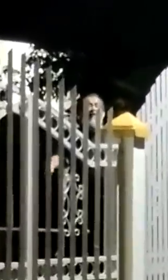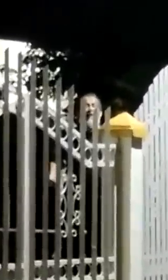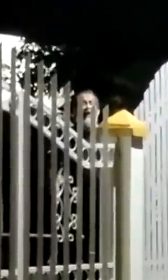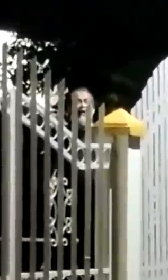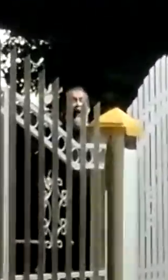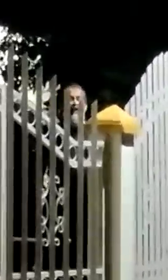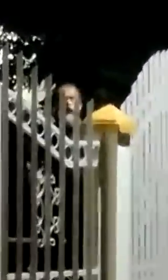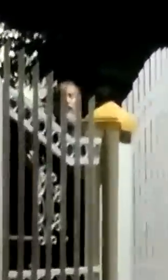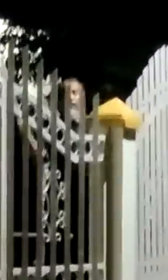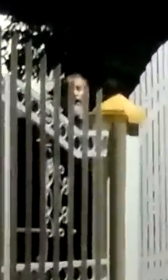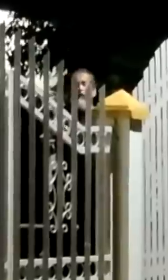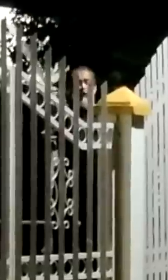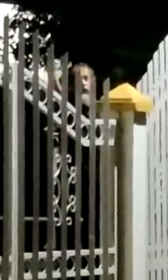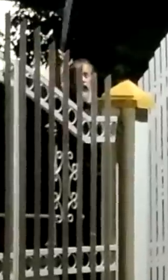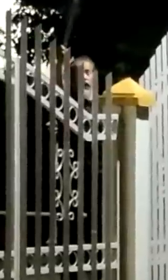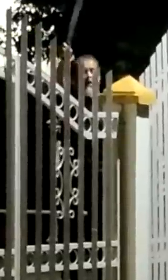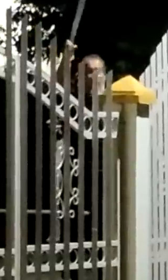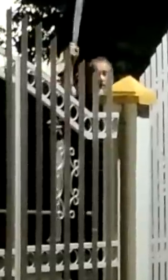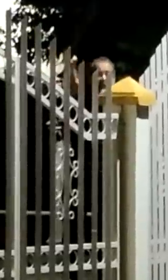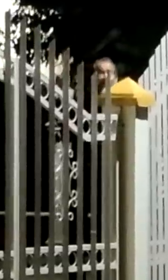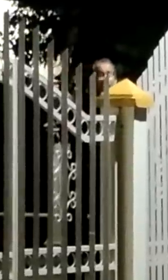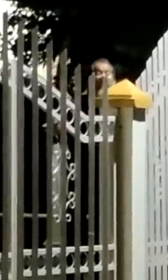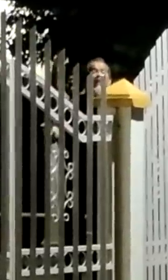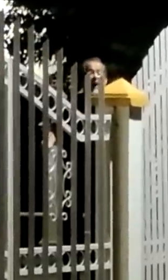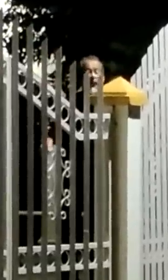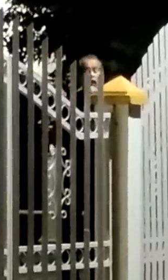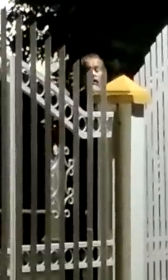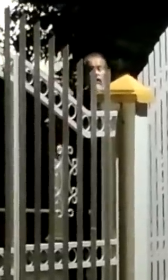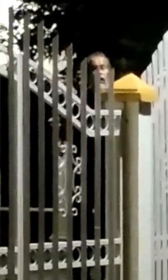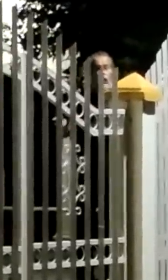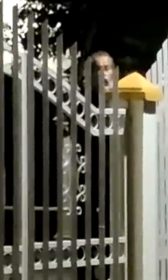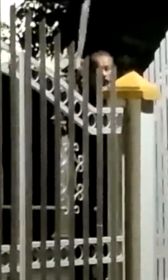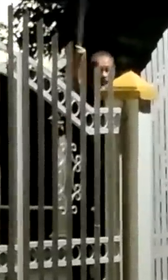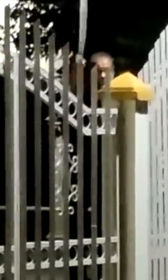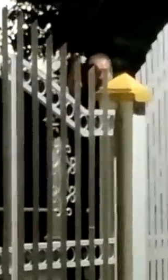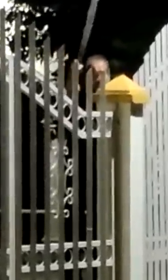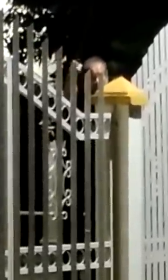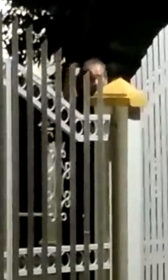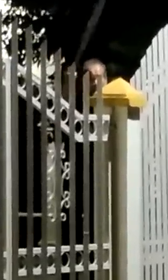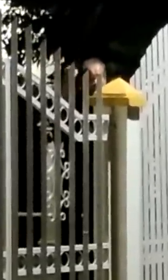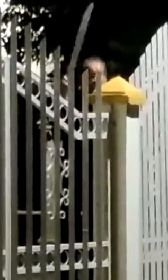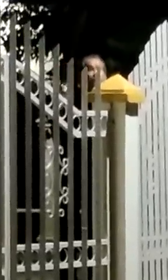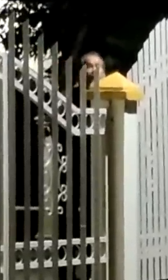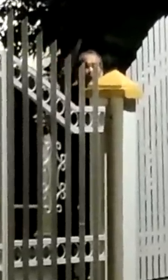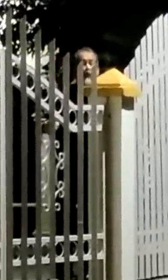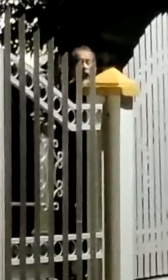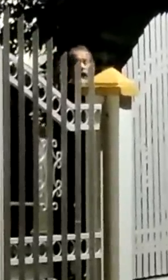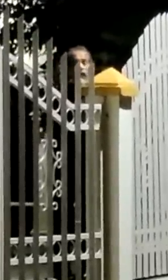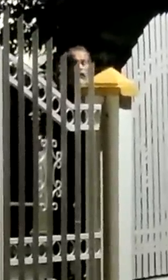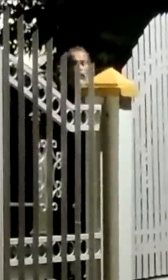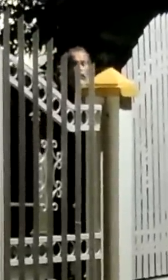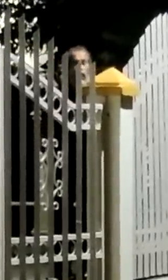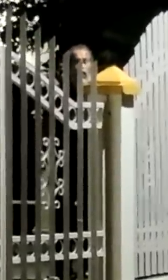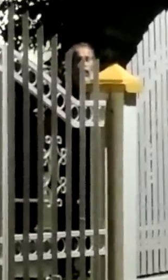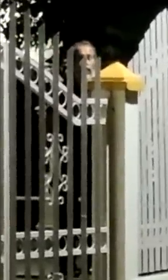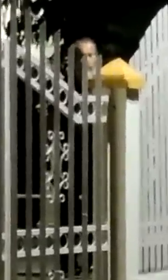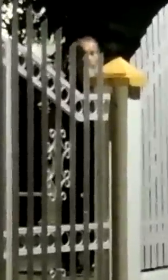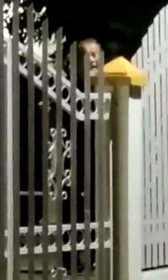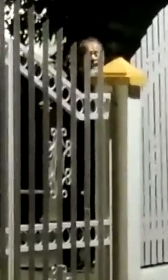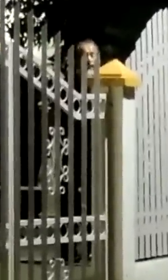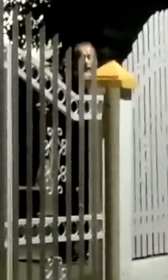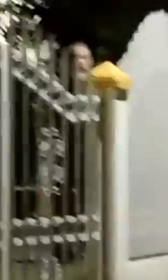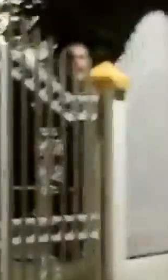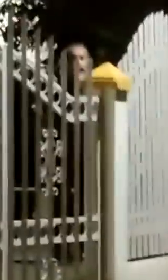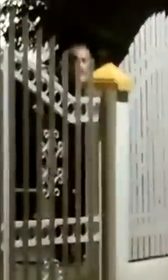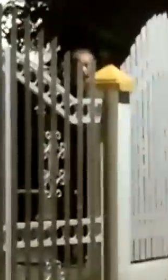verbalmente de un grupo de sujetos que desde afuera del templo lo amenazan con apedrearlo y lo insultan llamándolo asesino. Según